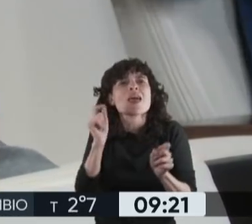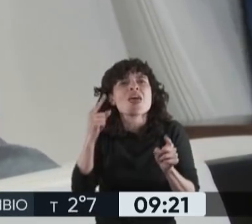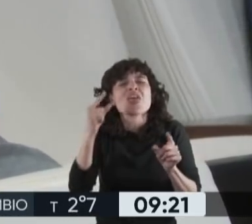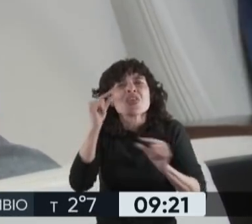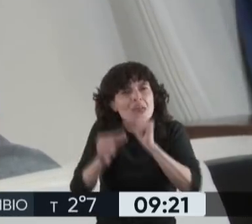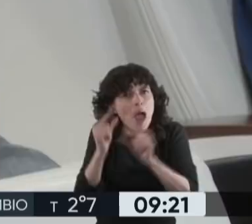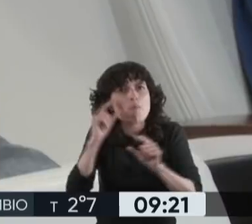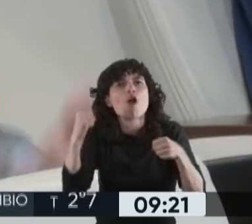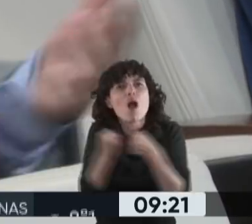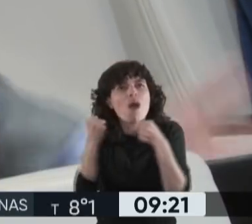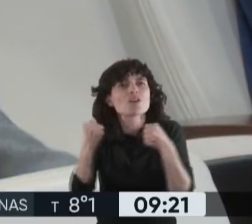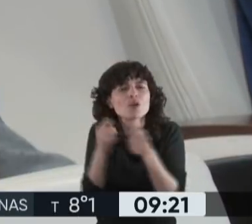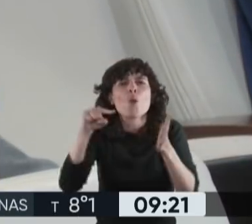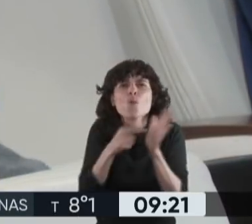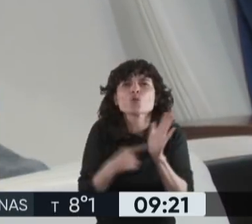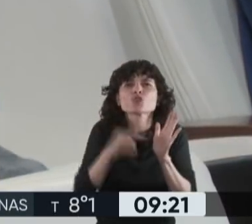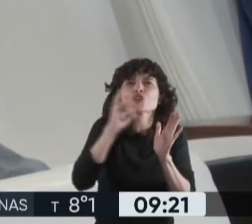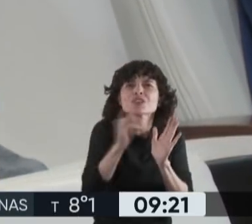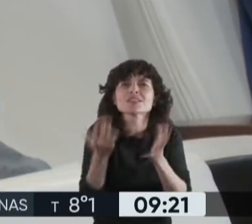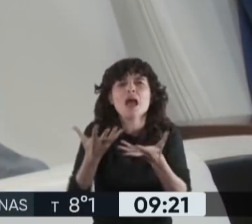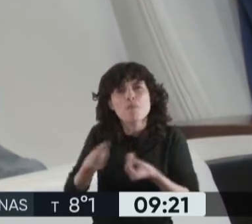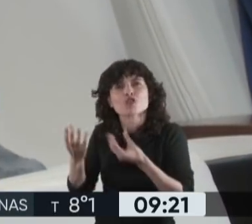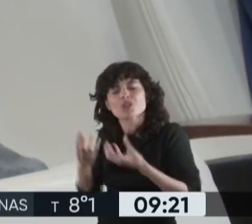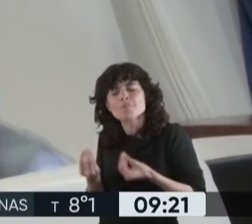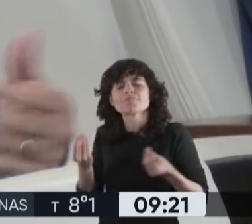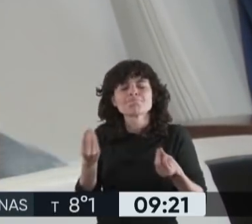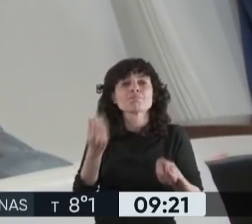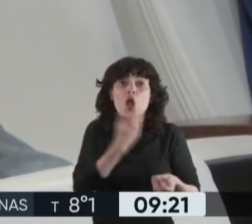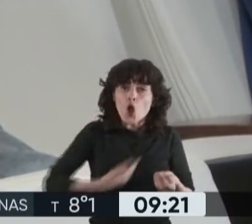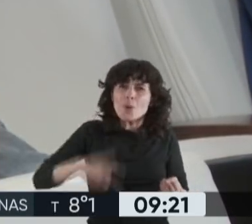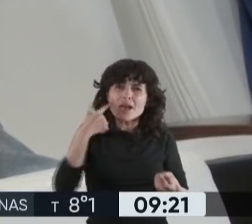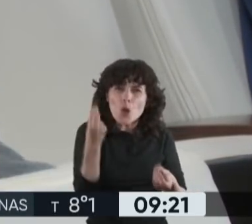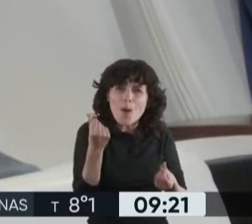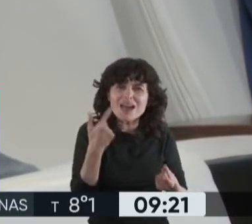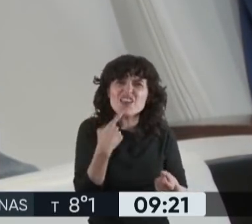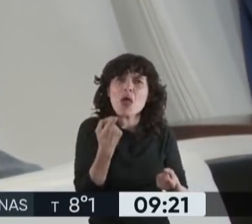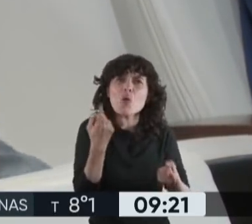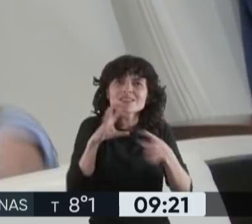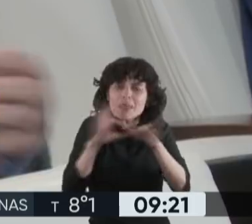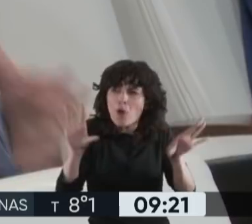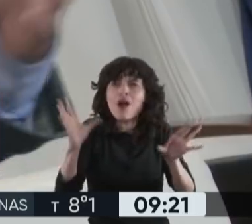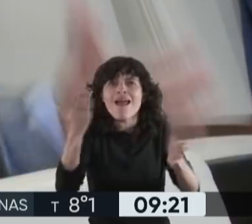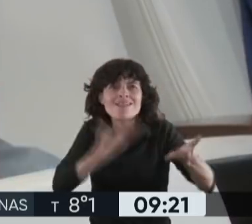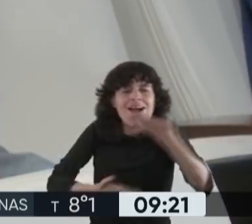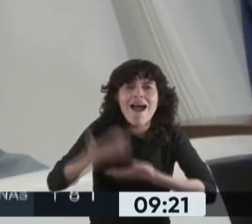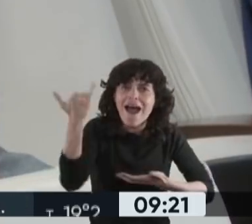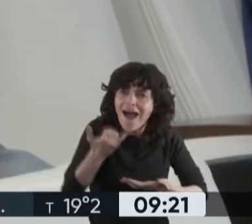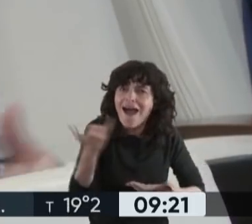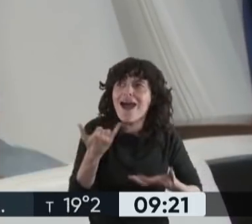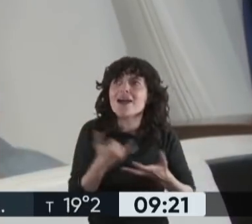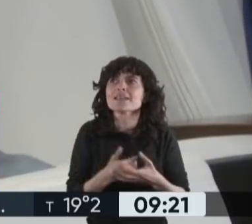si el gobierno que está valorando este diálogo podría intentar replicar esta